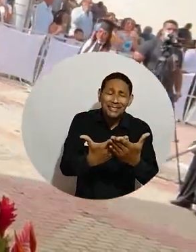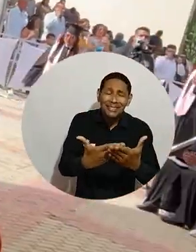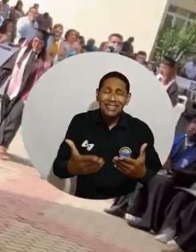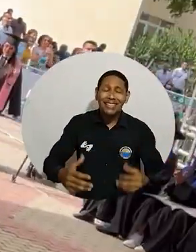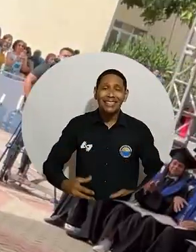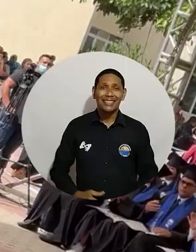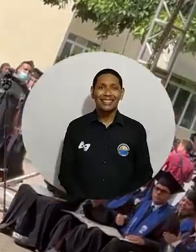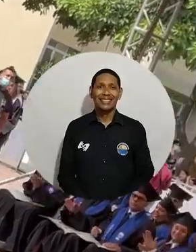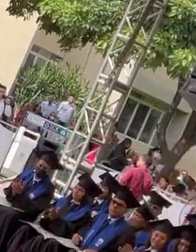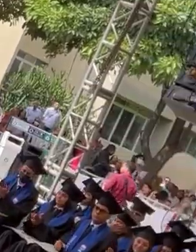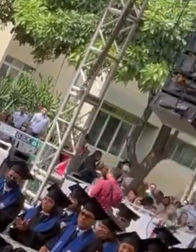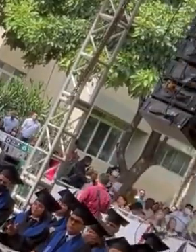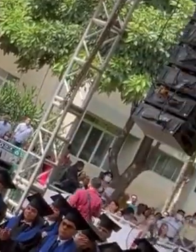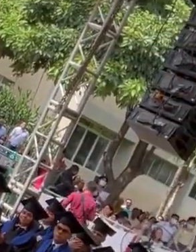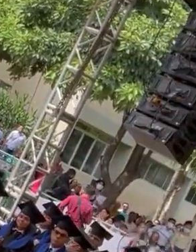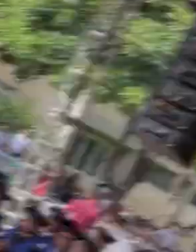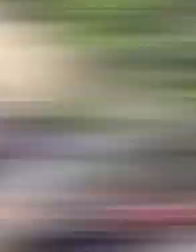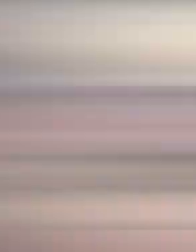ti.